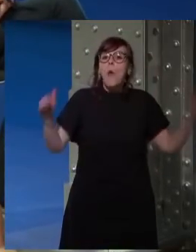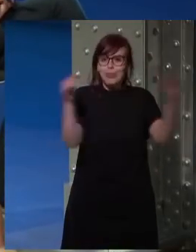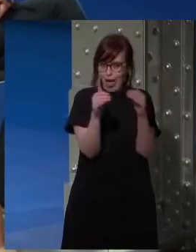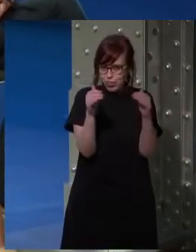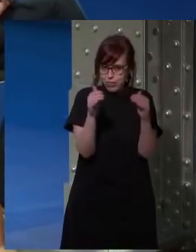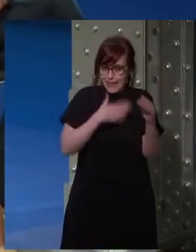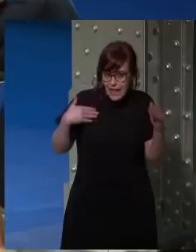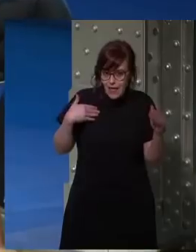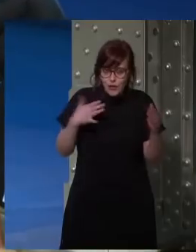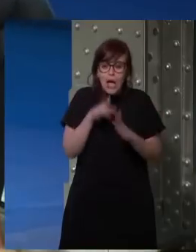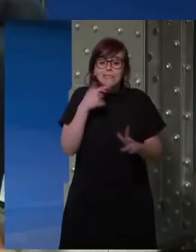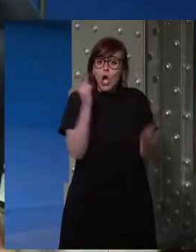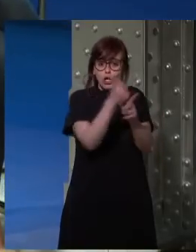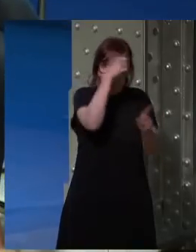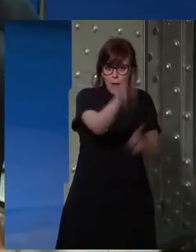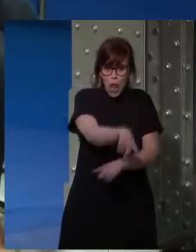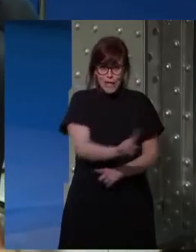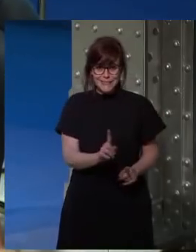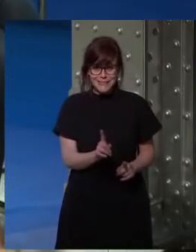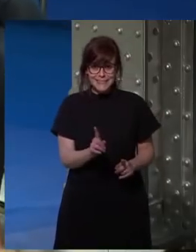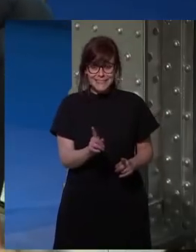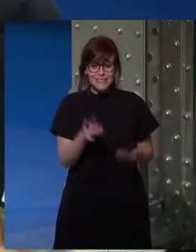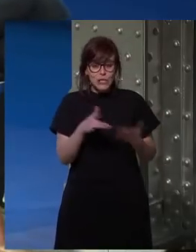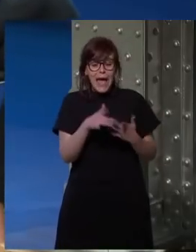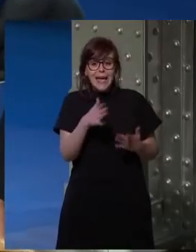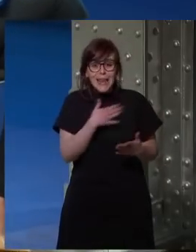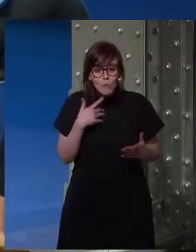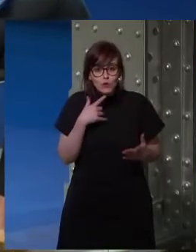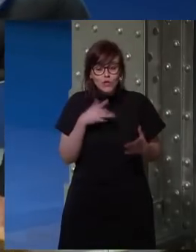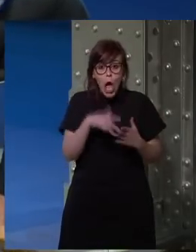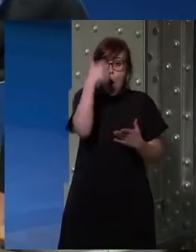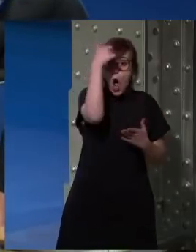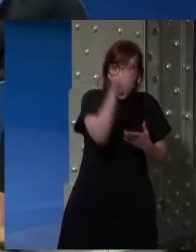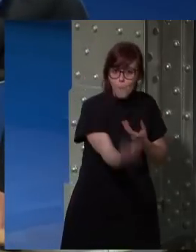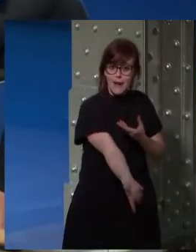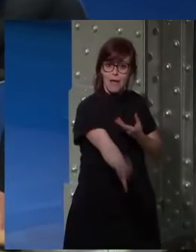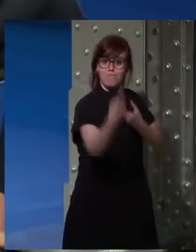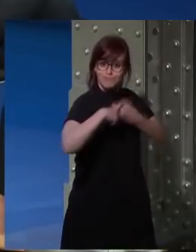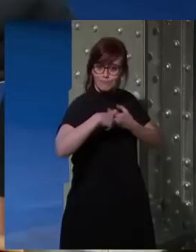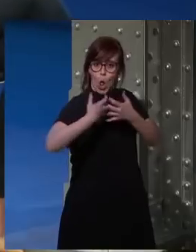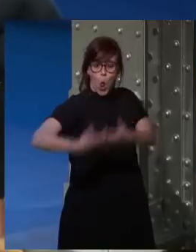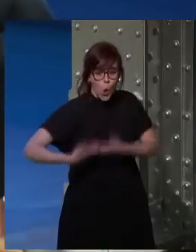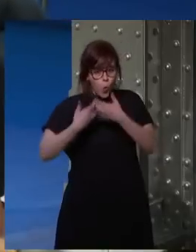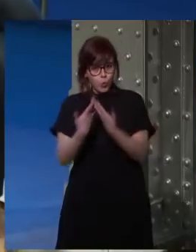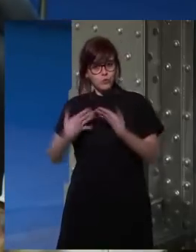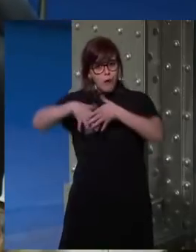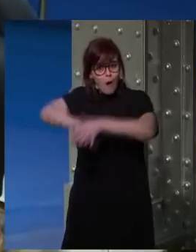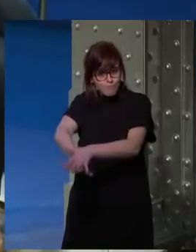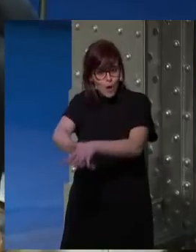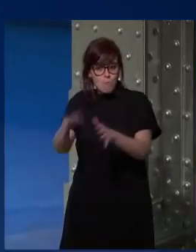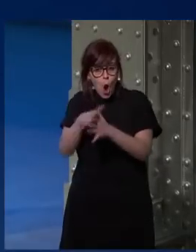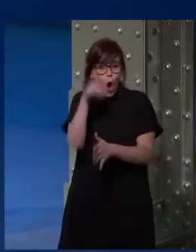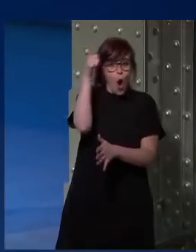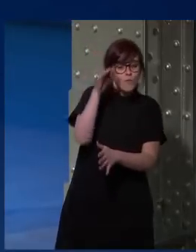nadie, no va contra el hombre, al contrario, lo ideal es incorporar al hombre a esta lucha, porque yo creo que tanto mujeres como hombres creemos